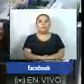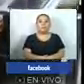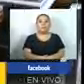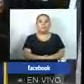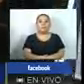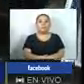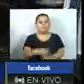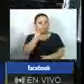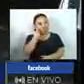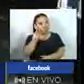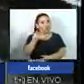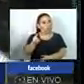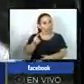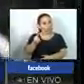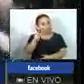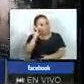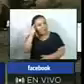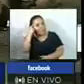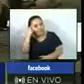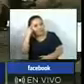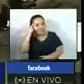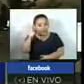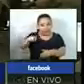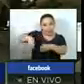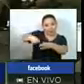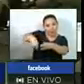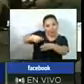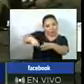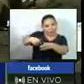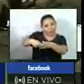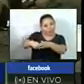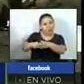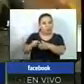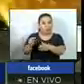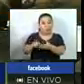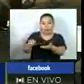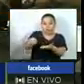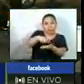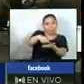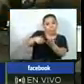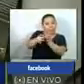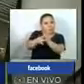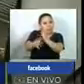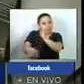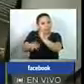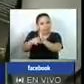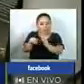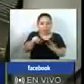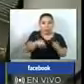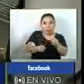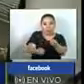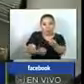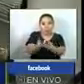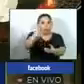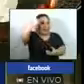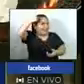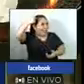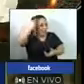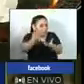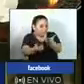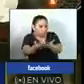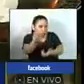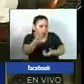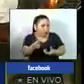trucos de cocina un leve baño de aceite permitirá que el carbón en cuestión de segundos